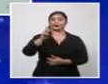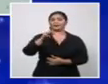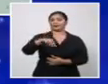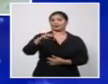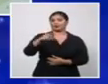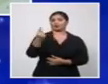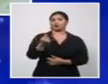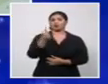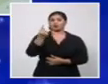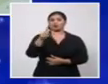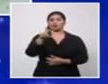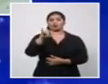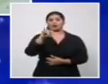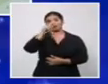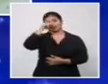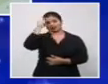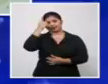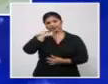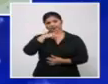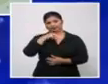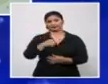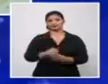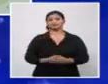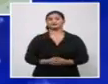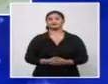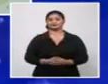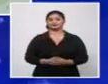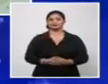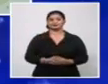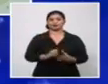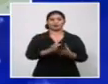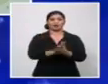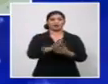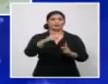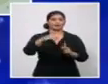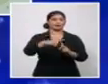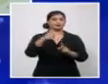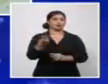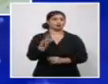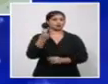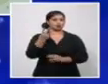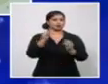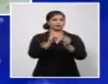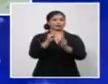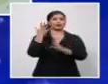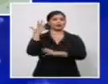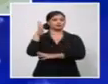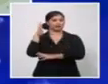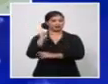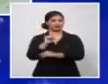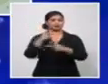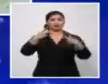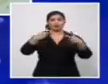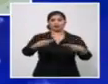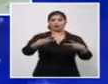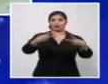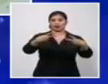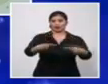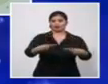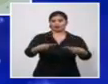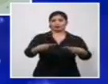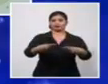Lisa. En Matanzas se diagnostican 2 casos importados, Cárdenas y Jagüey Grande, 1 en cada